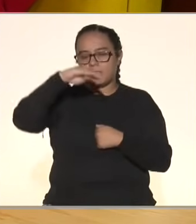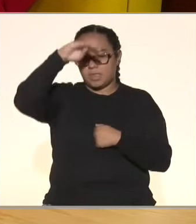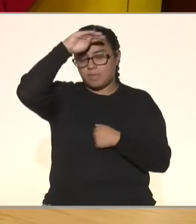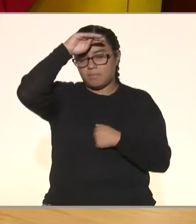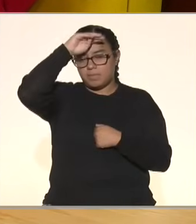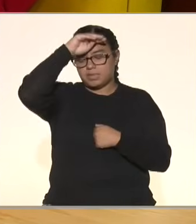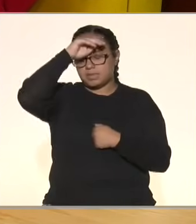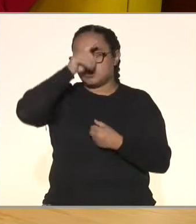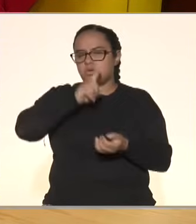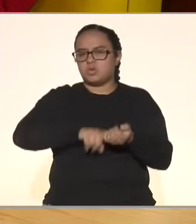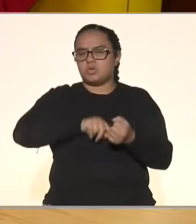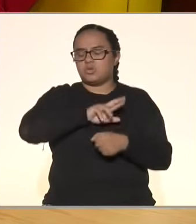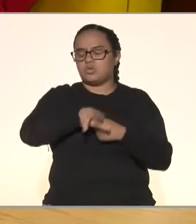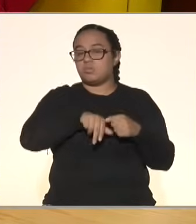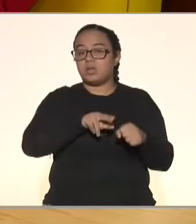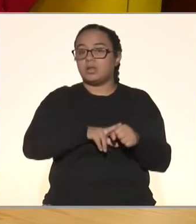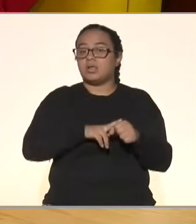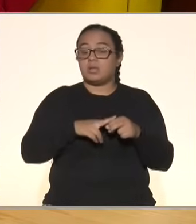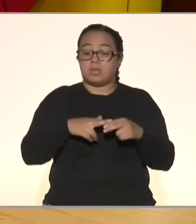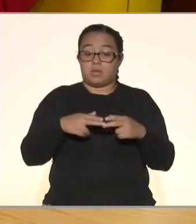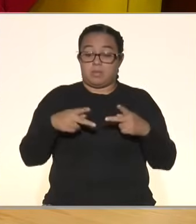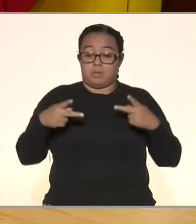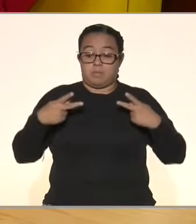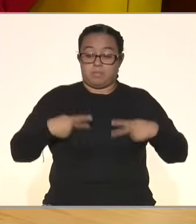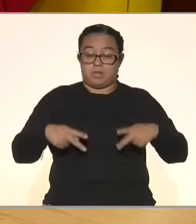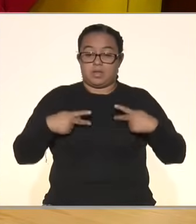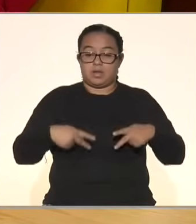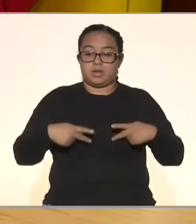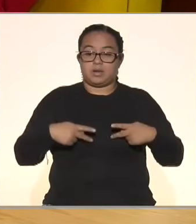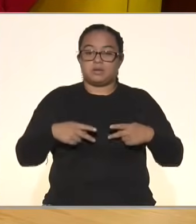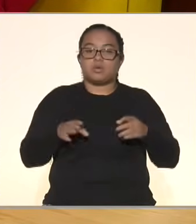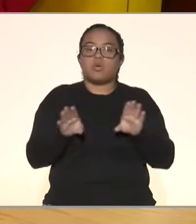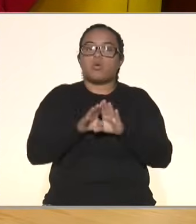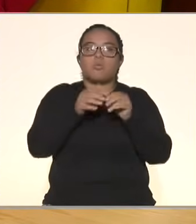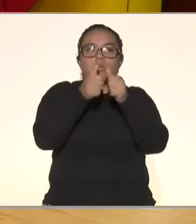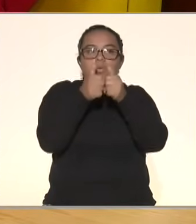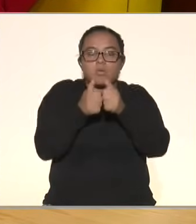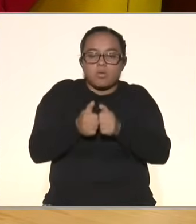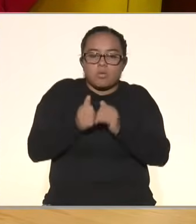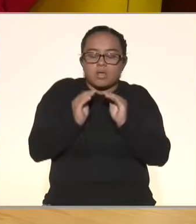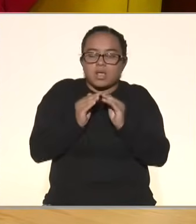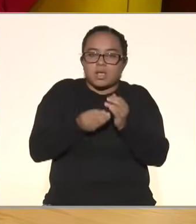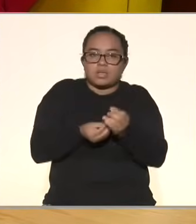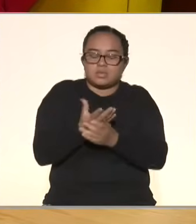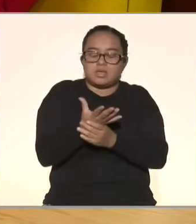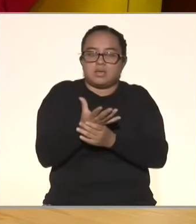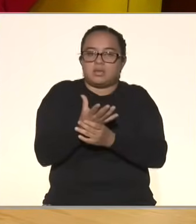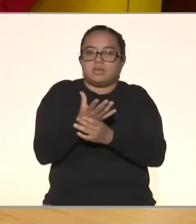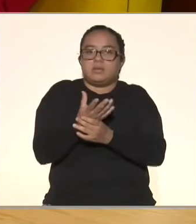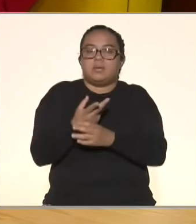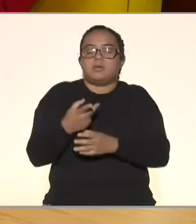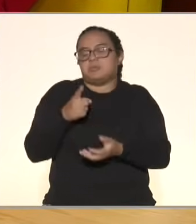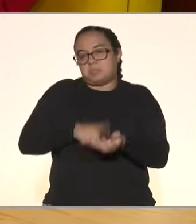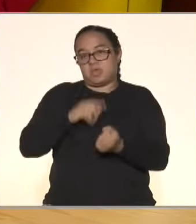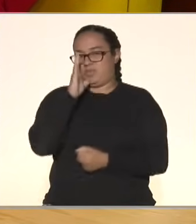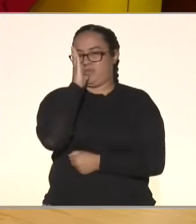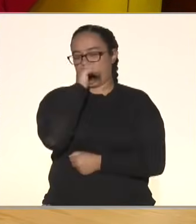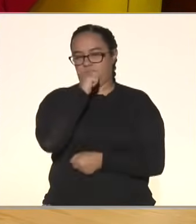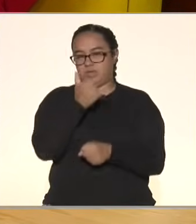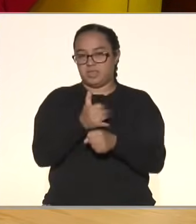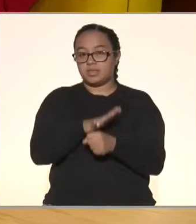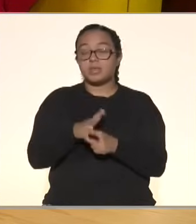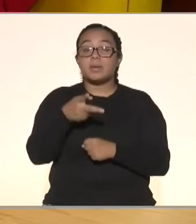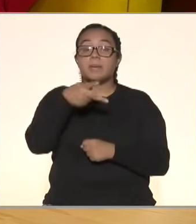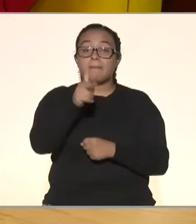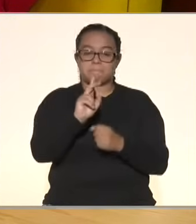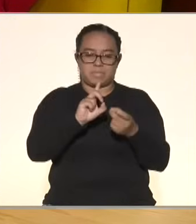reminiscencia genética a que los humanos como que intentamos hibernar, ¿no? No podríamos, pero justamente los síntomas